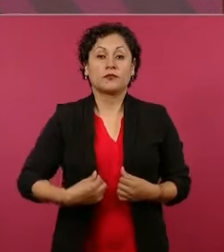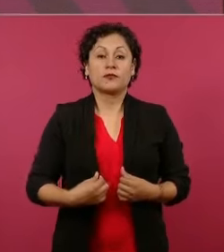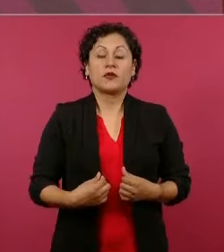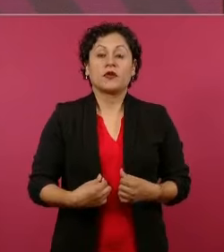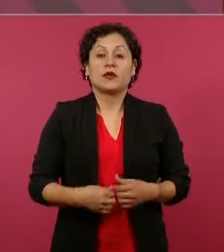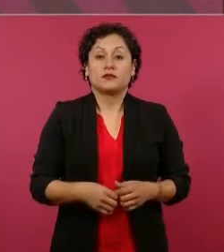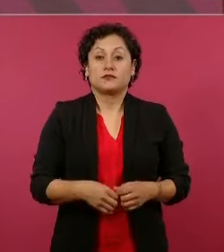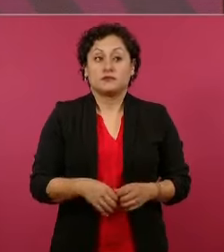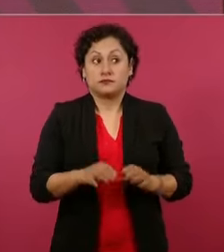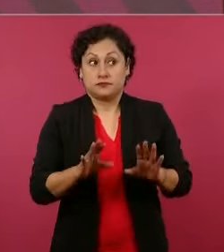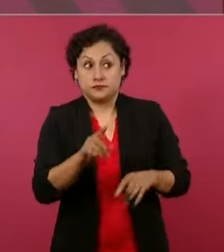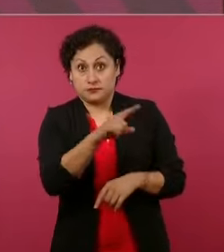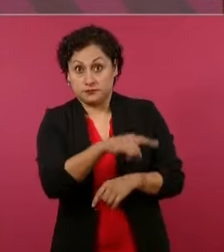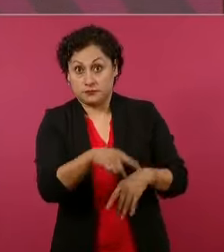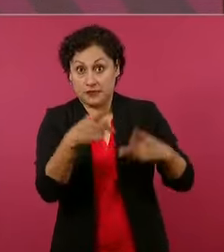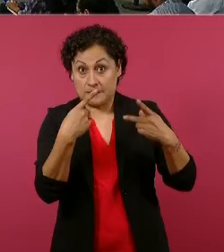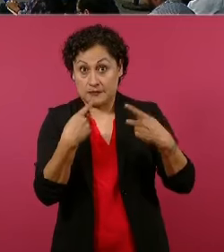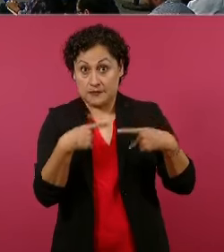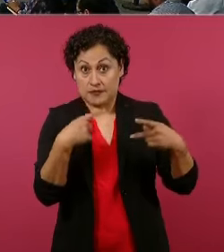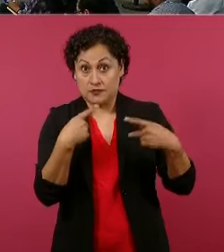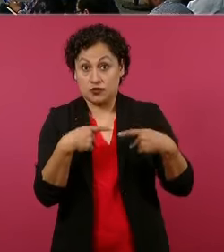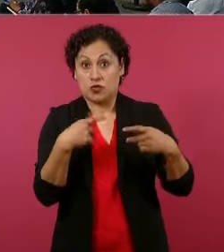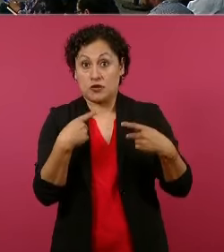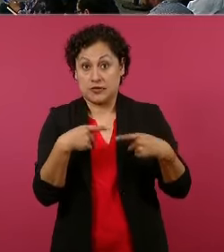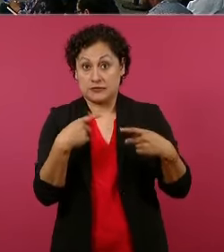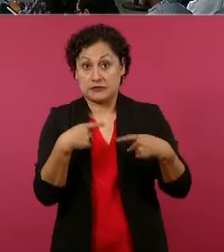constitución del 17